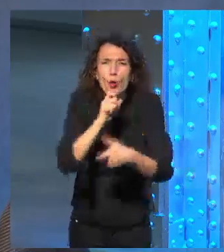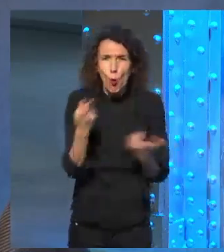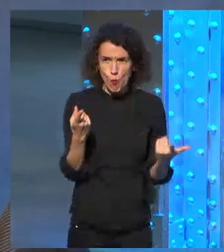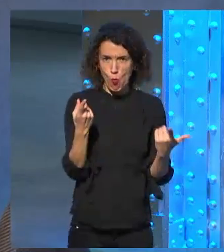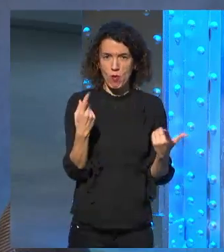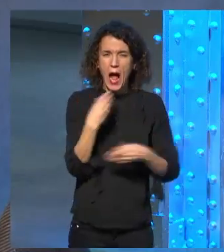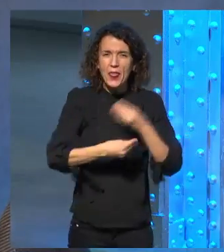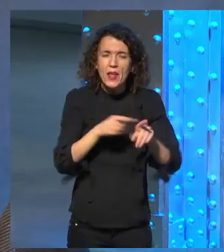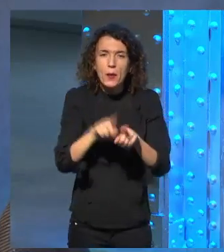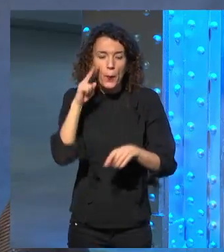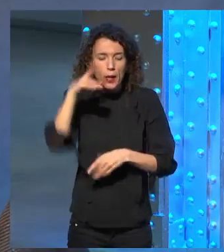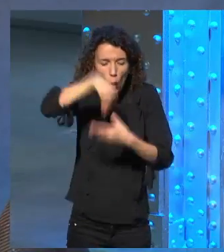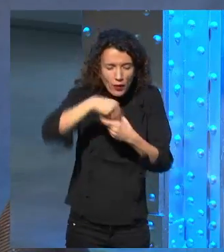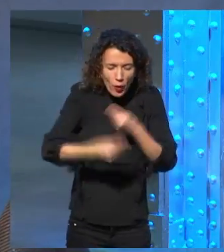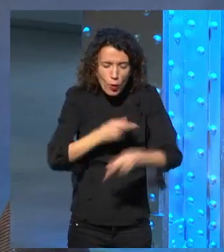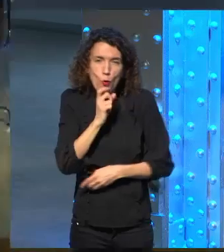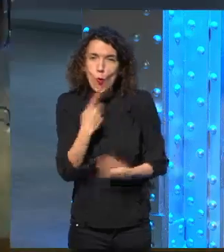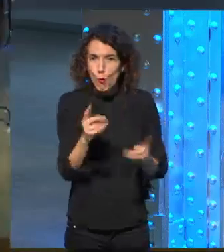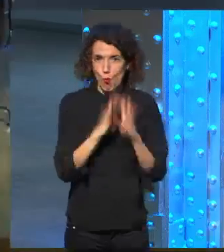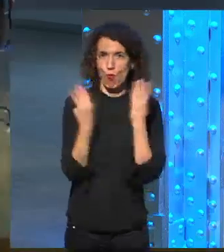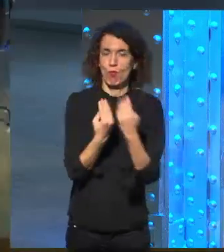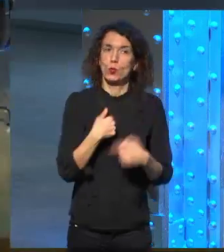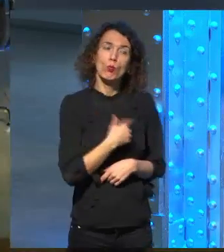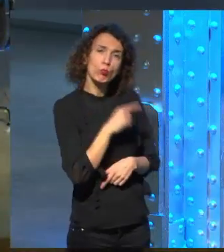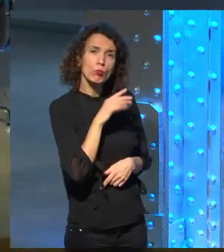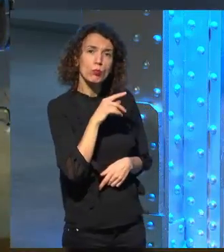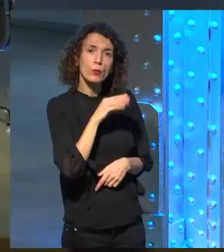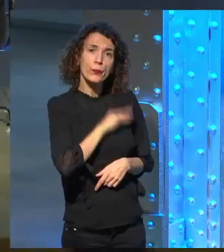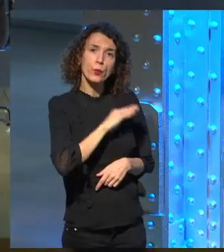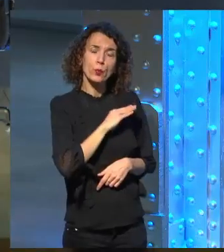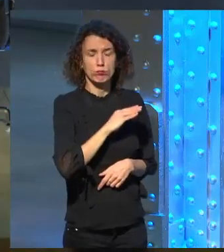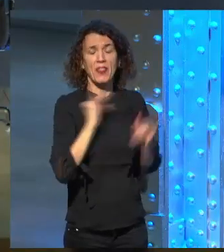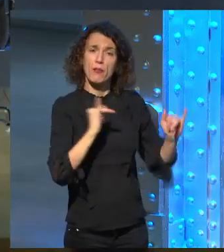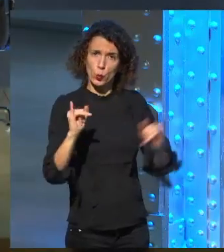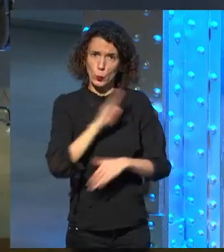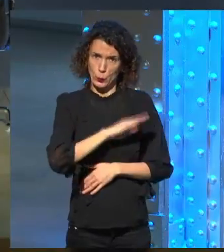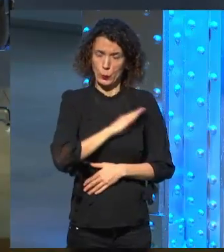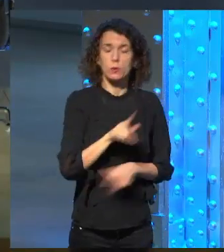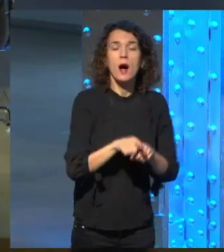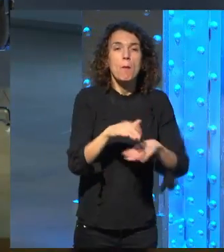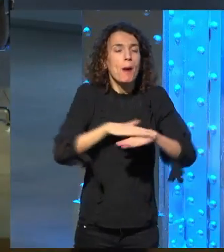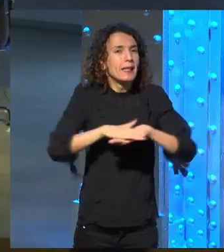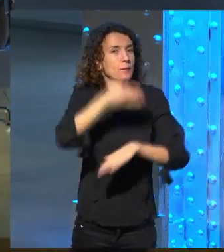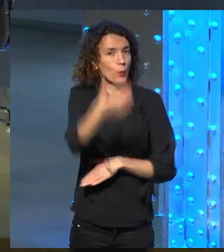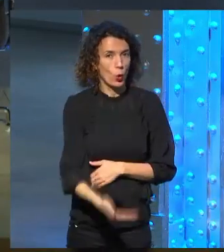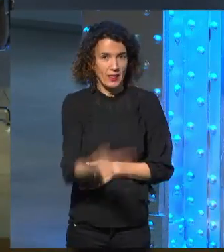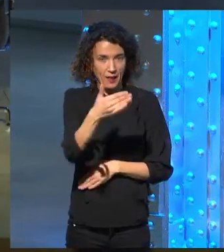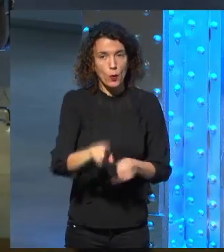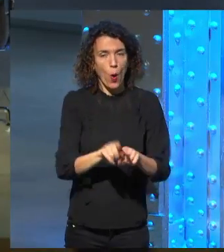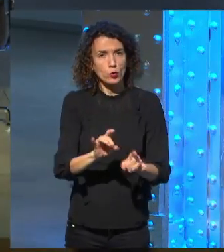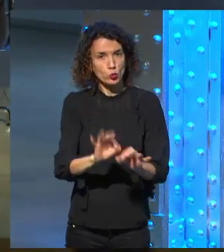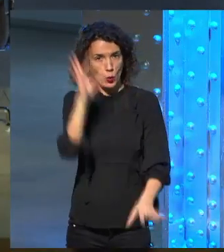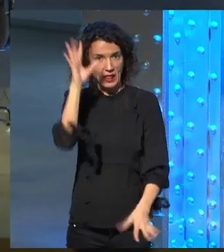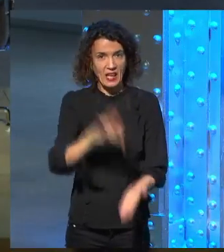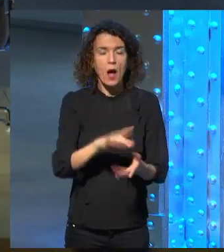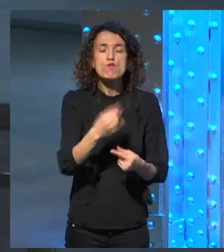será ver eso desde dentro? Yo me lo paso muy bien. Además, creo que hay una base fundamental, que es cuando has tenido la fortuna, o